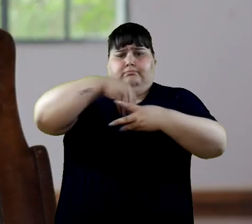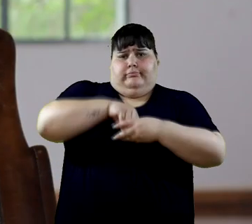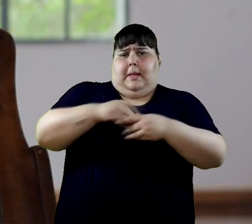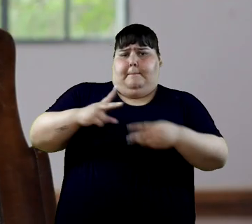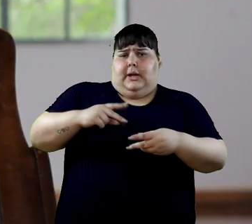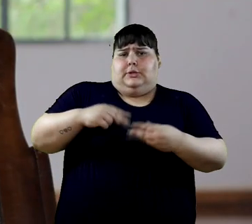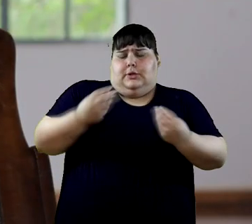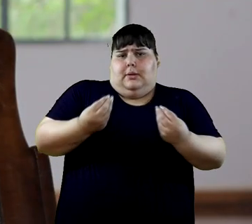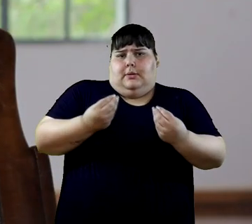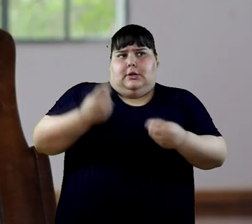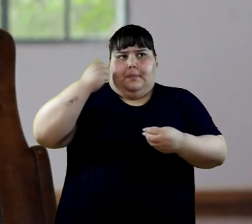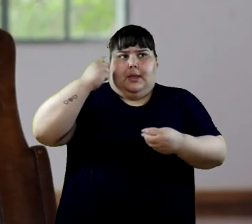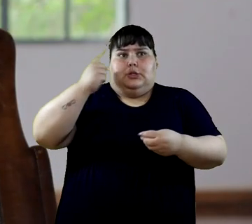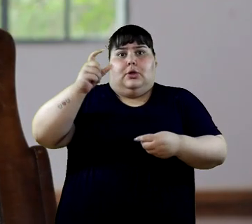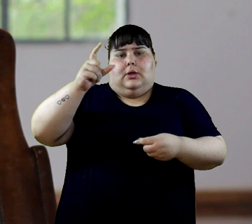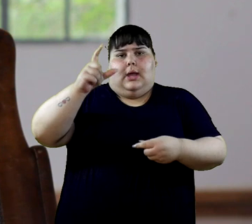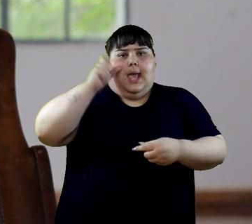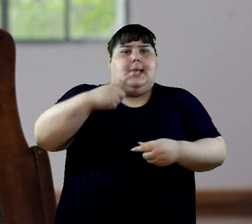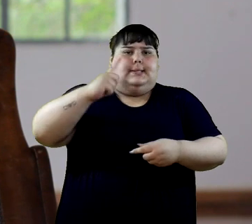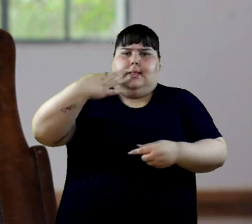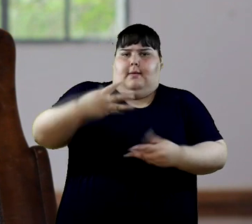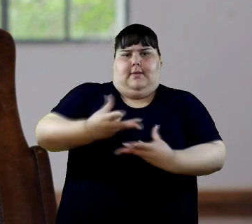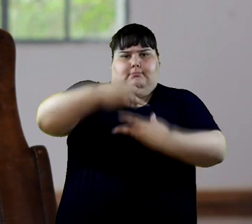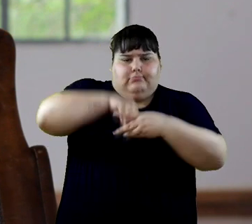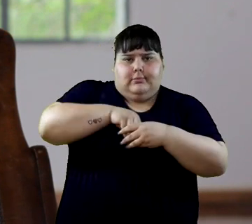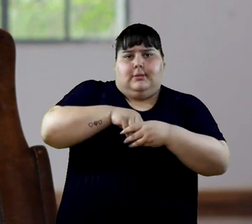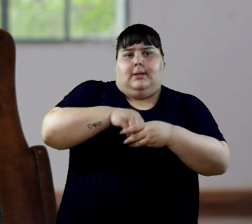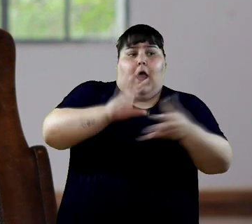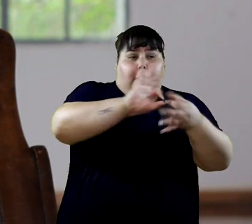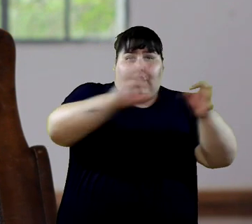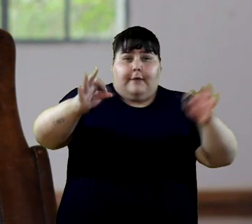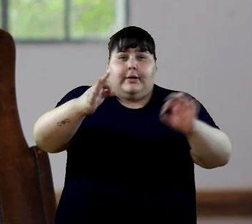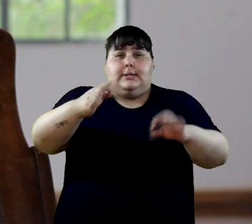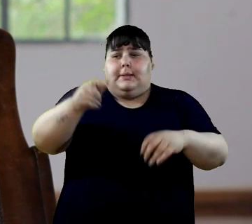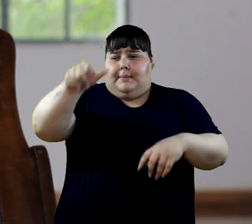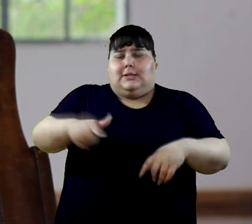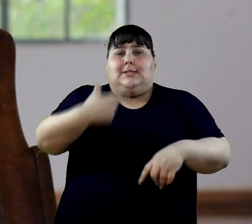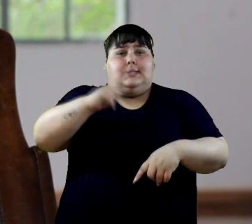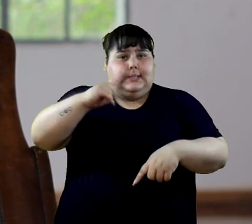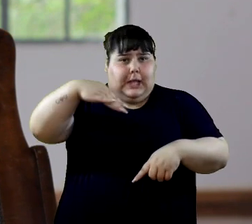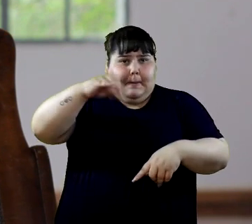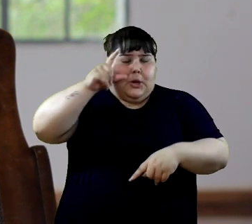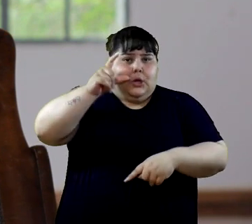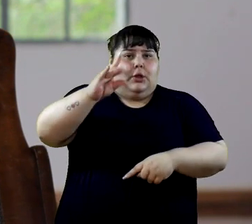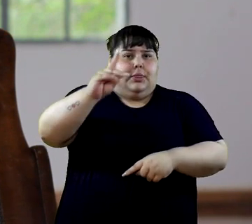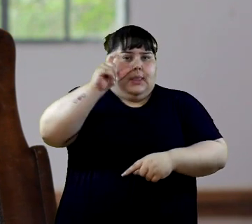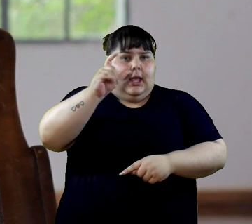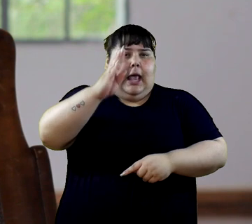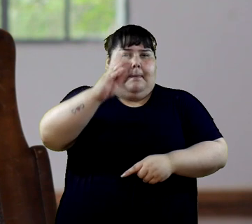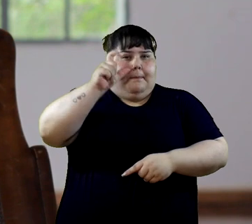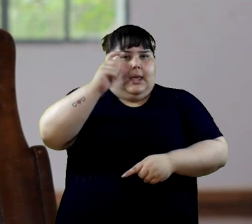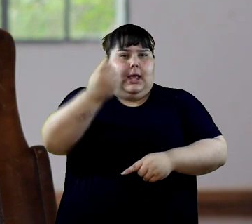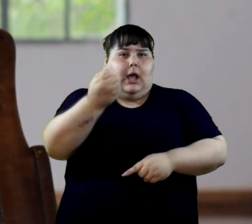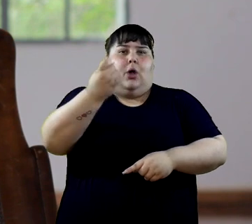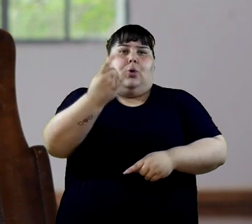En lo personal, creo en la S y la N es que sentir y la N es dejar carne, ¿no? Hay una frase de Simón